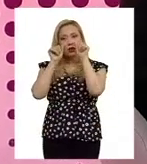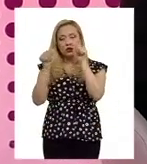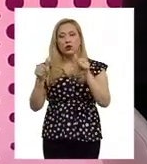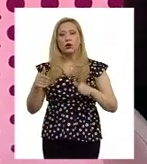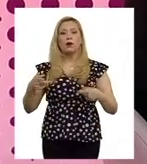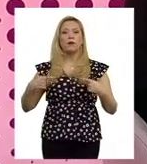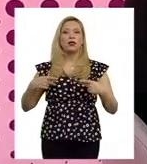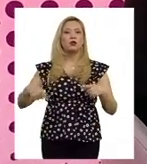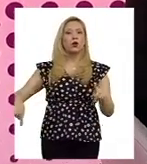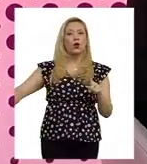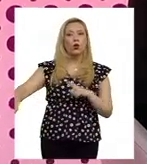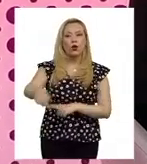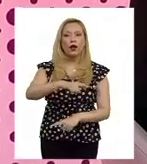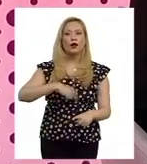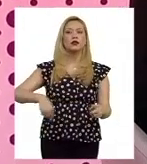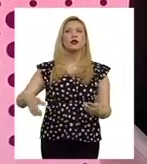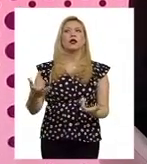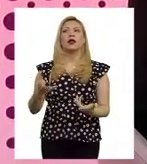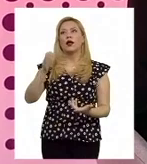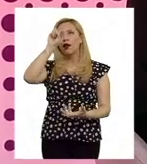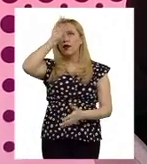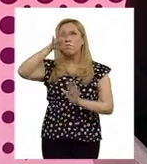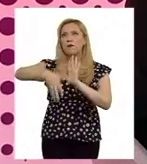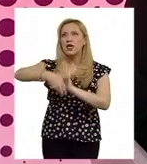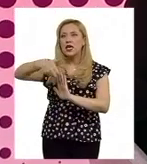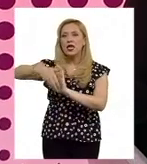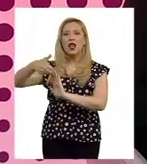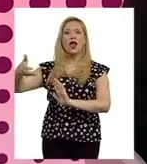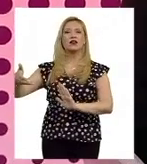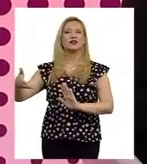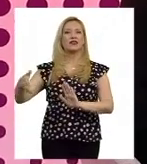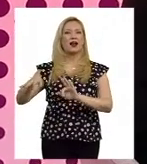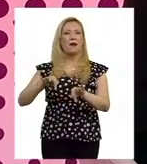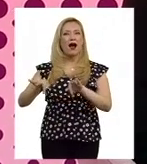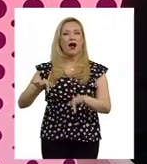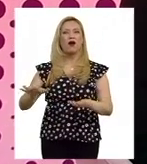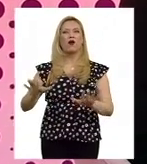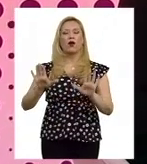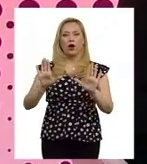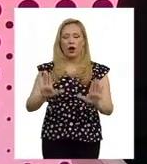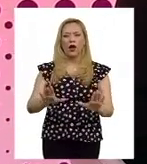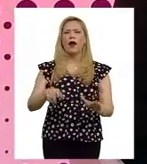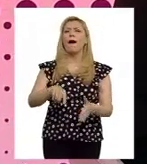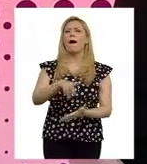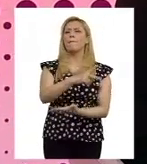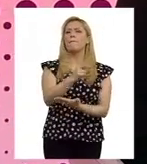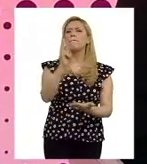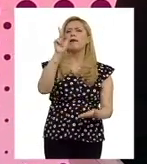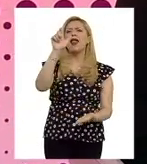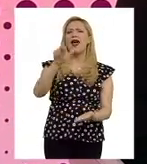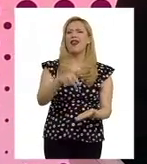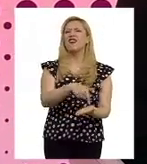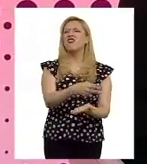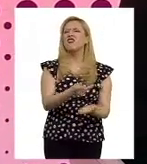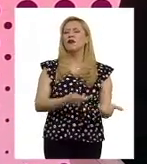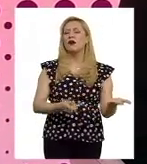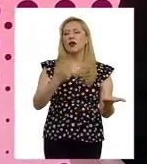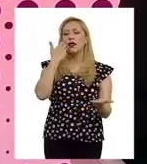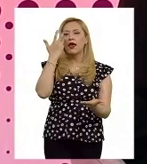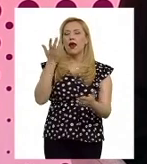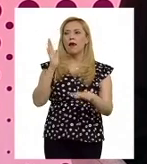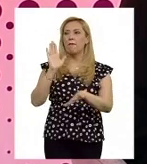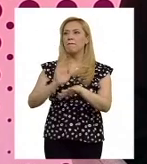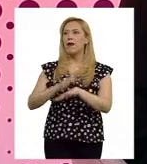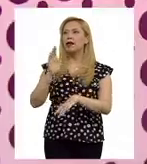vulnerable. La idea es fortalecer, la visión que tiene el plan es fortalecer las